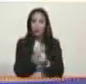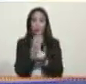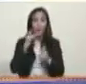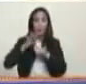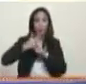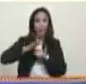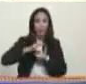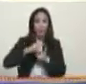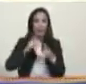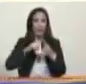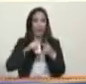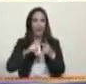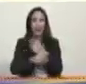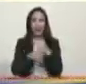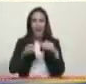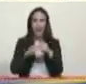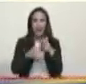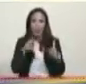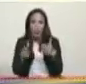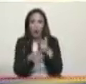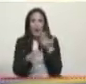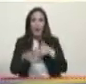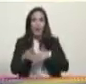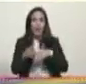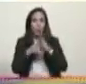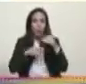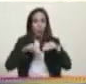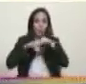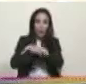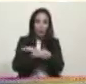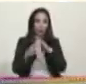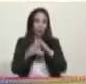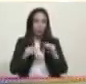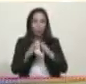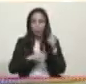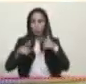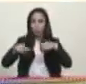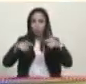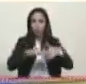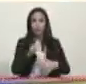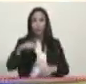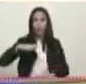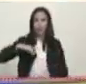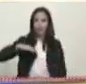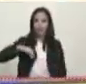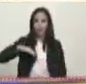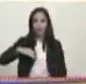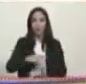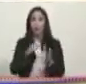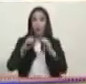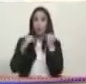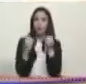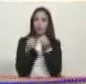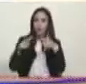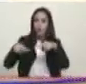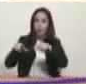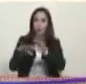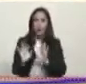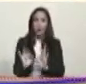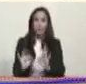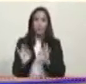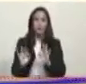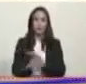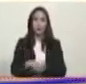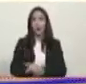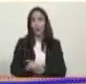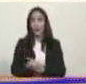terminales terrestres, así como también hemos girado instrucciones al CICPC para instalar una oficina especial de